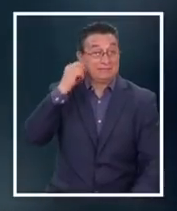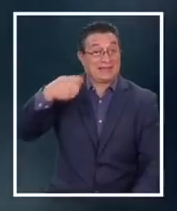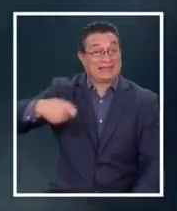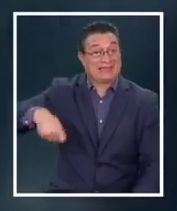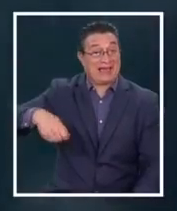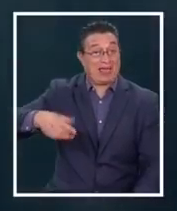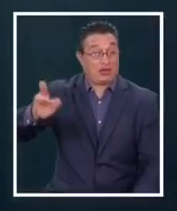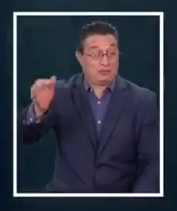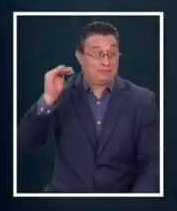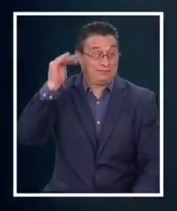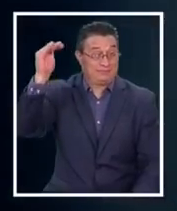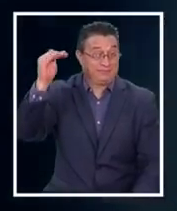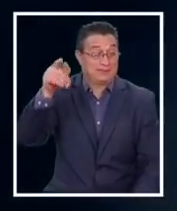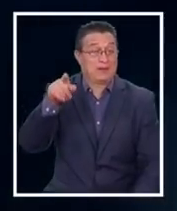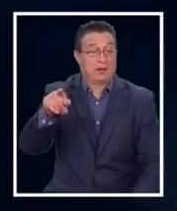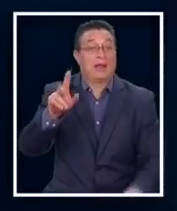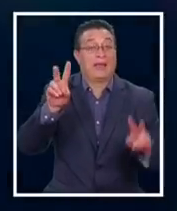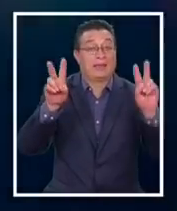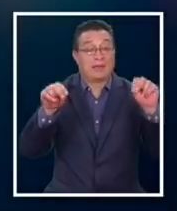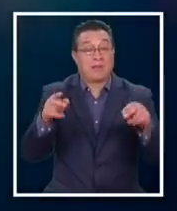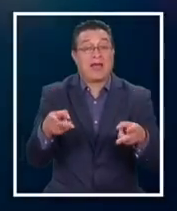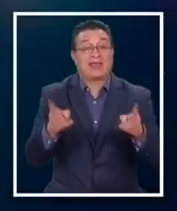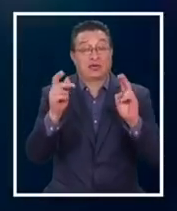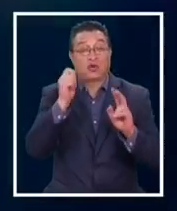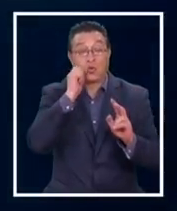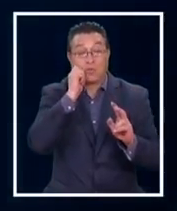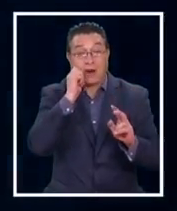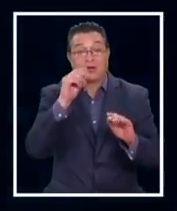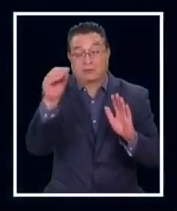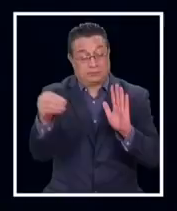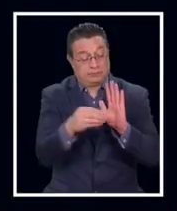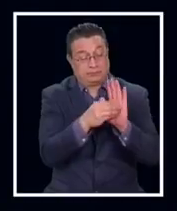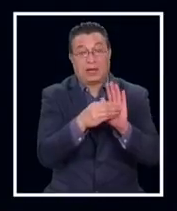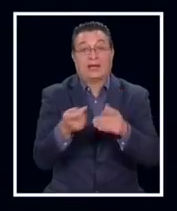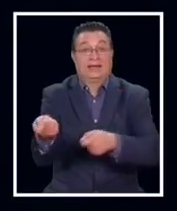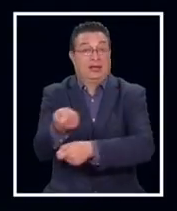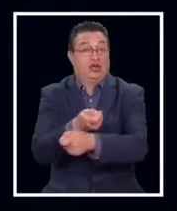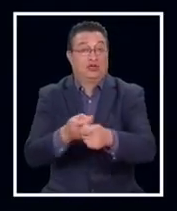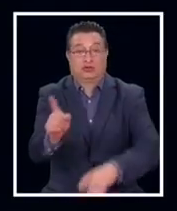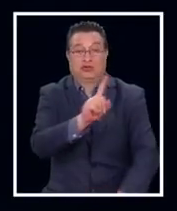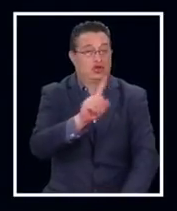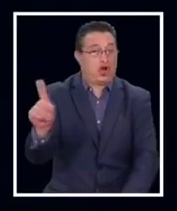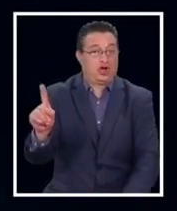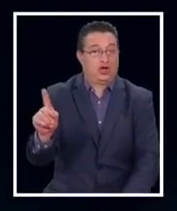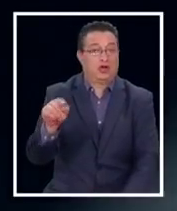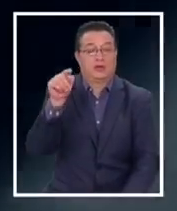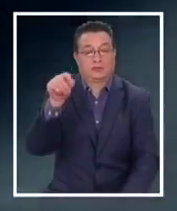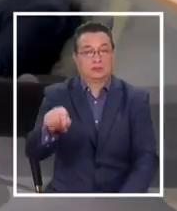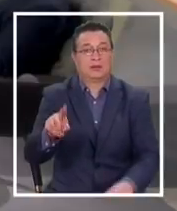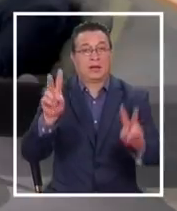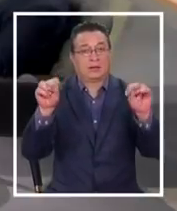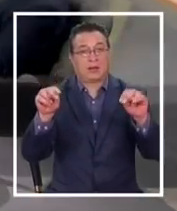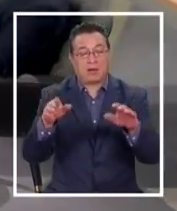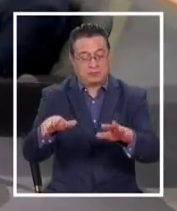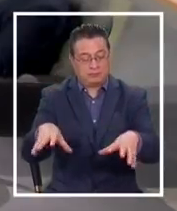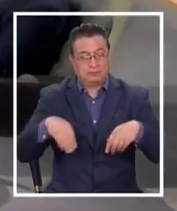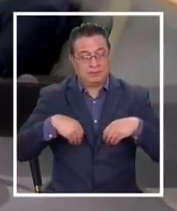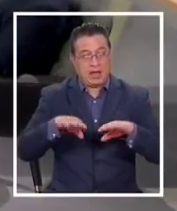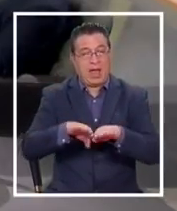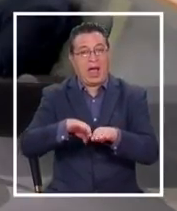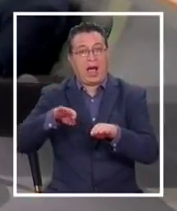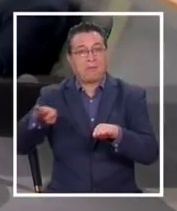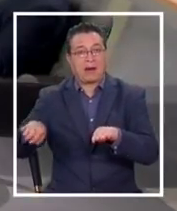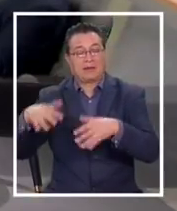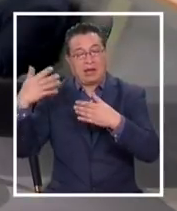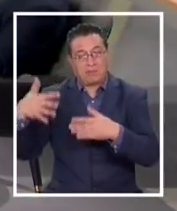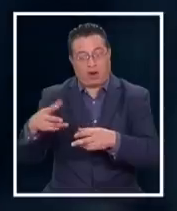principio que el tema de derechos humanos no estaba dentro de las negociaciones, que es un tema que se aborda en forma separada y con la